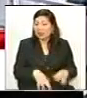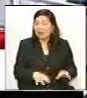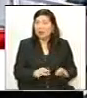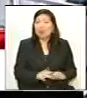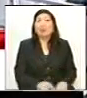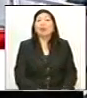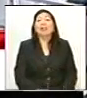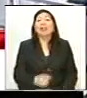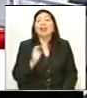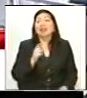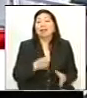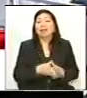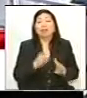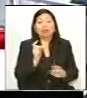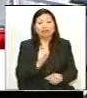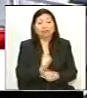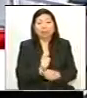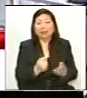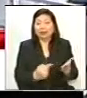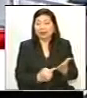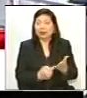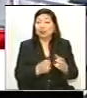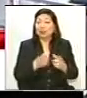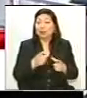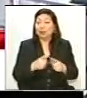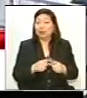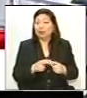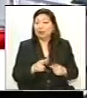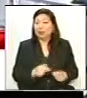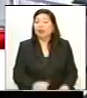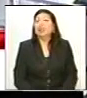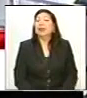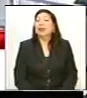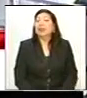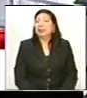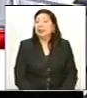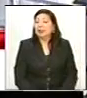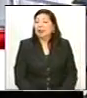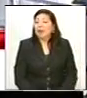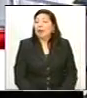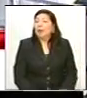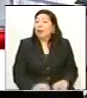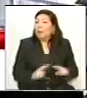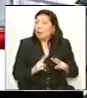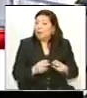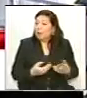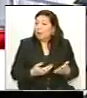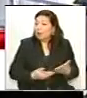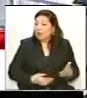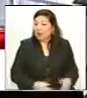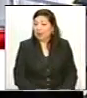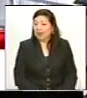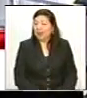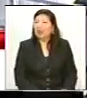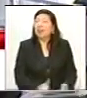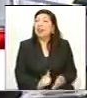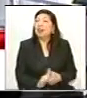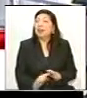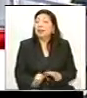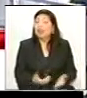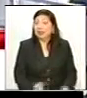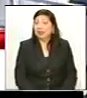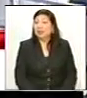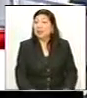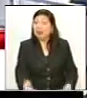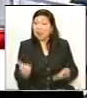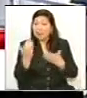y que requiere una gran capacidad técnica de la Contraloría es precisamente al analizar los expedientes técnicos. ¿Qué se hizo? En el caso de